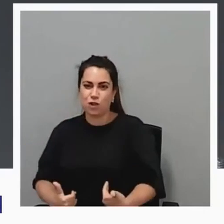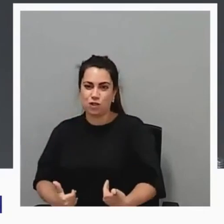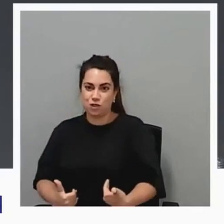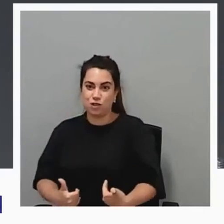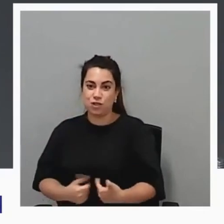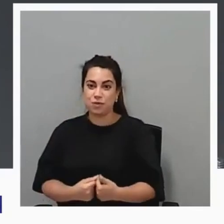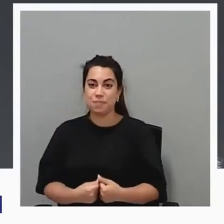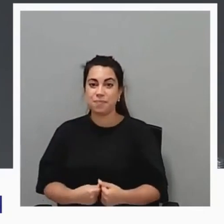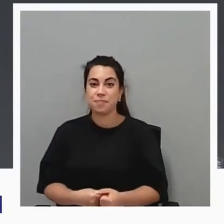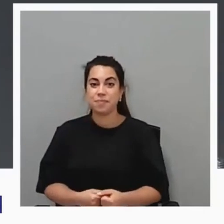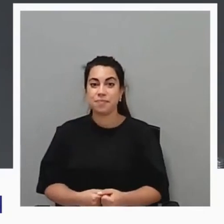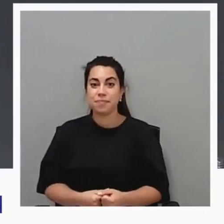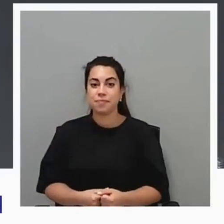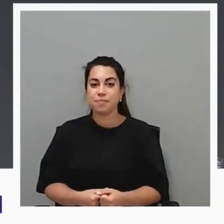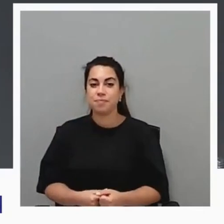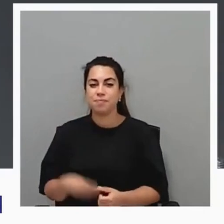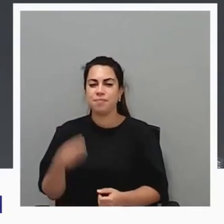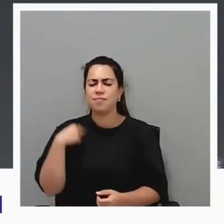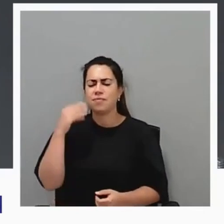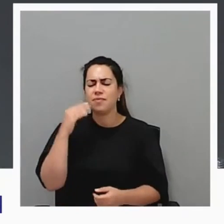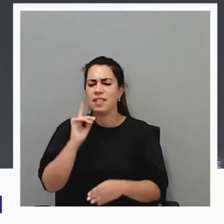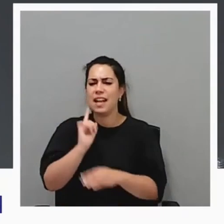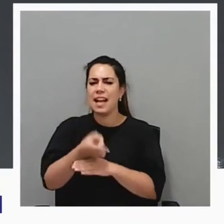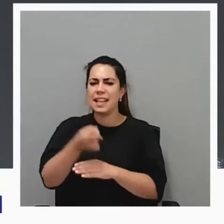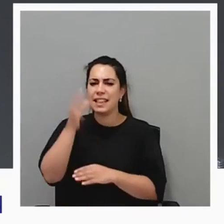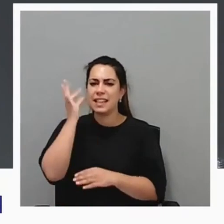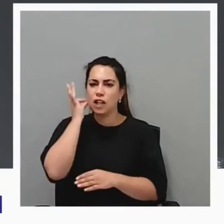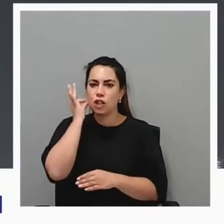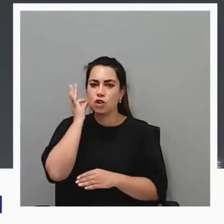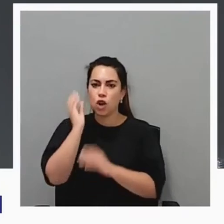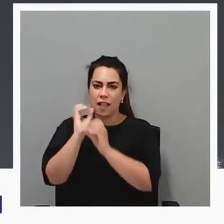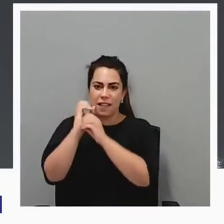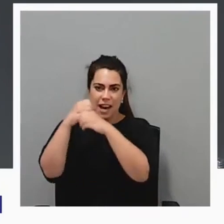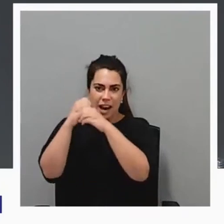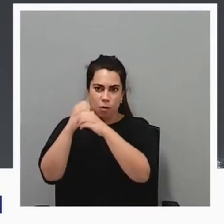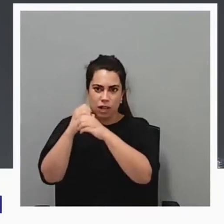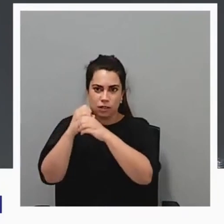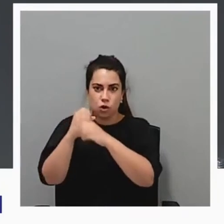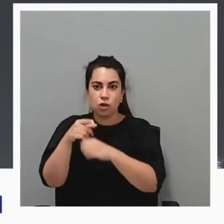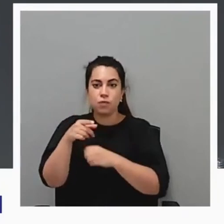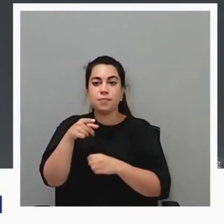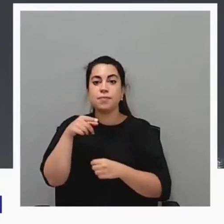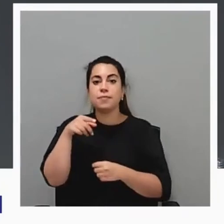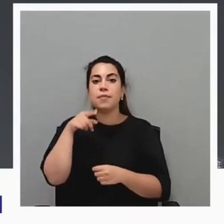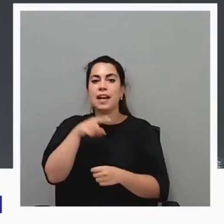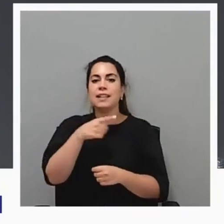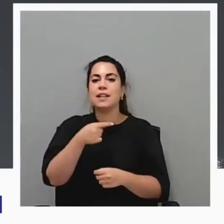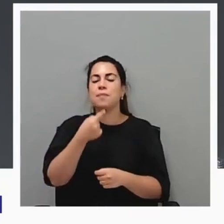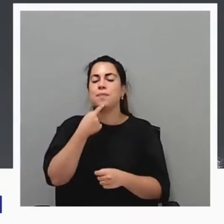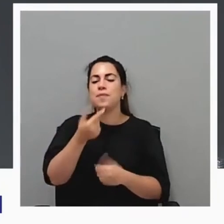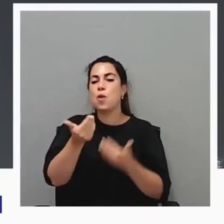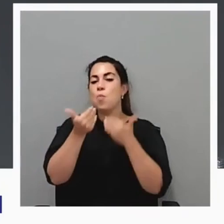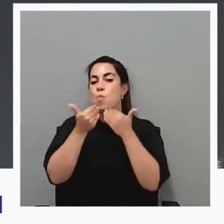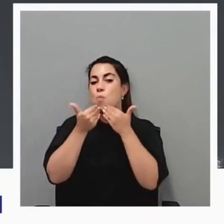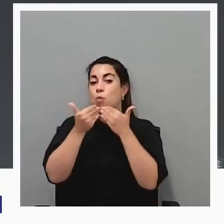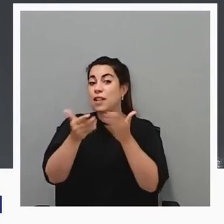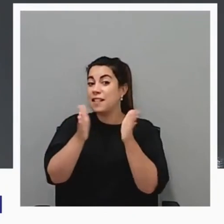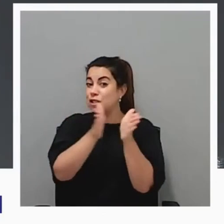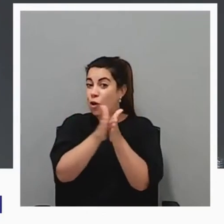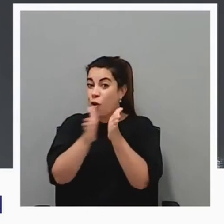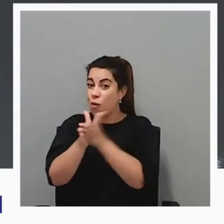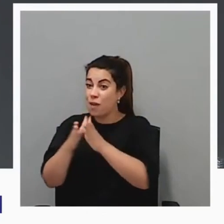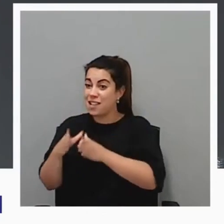la directora del Laboratorio Magallanes Elcano, en su intervención ha agradecido a los compañeros de viaje de esta